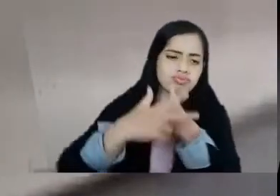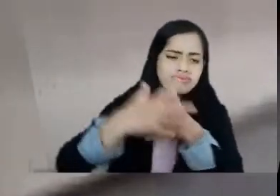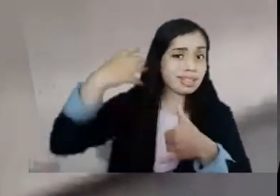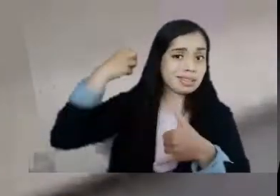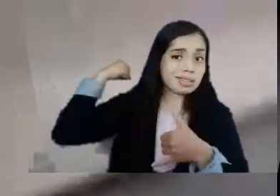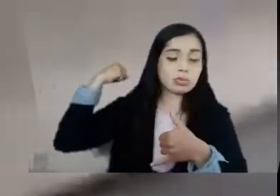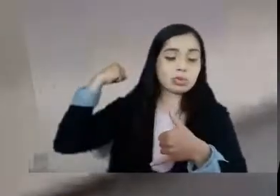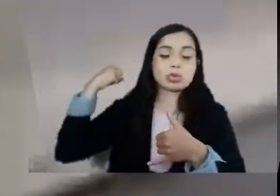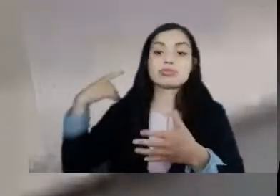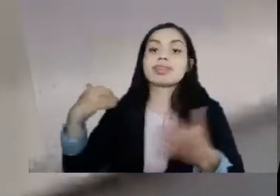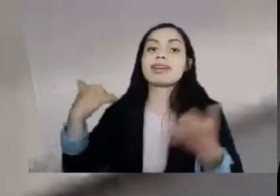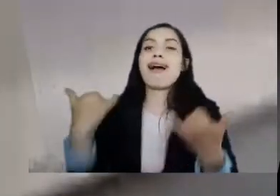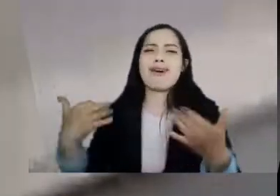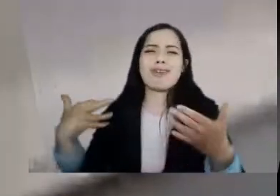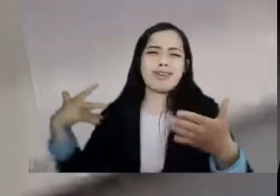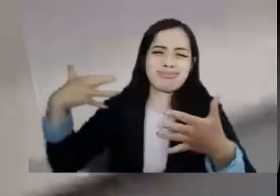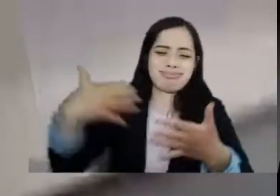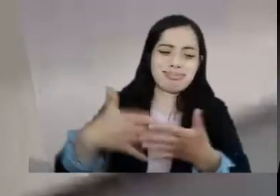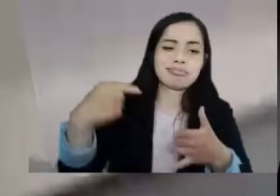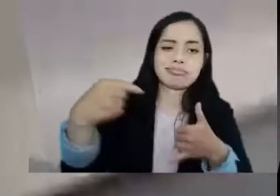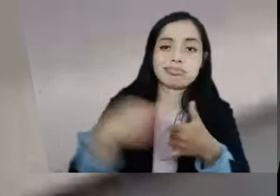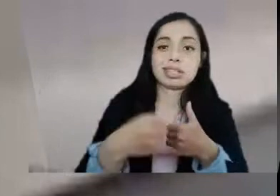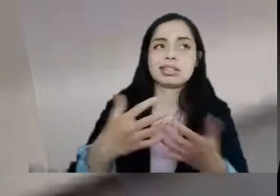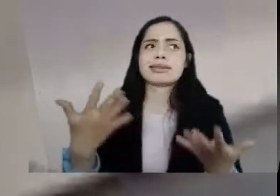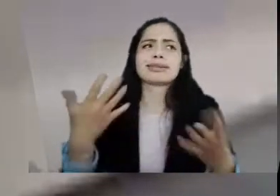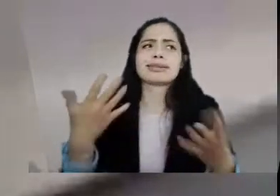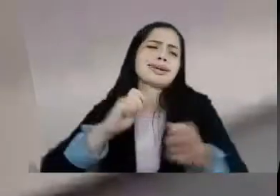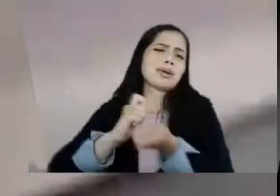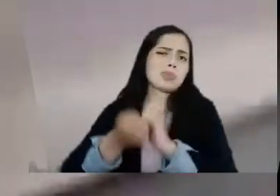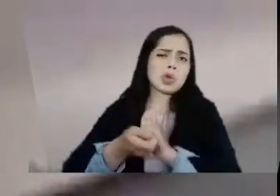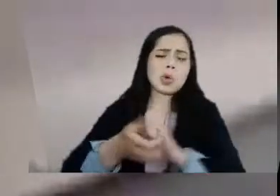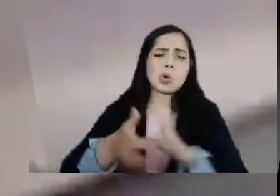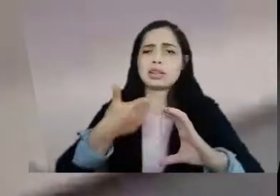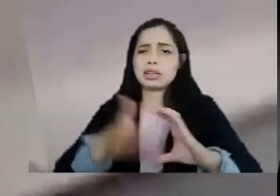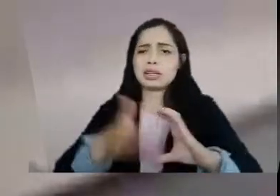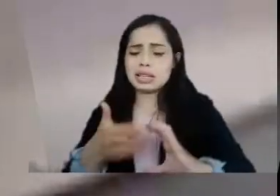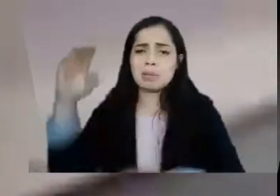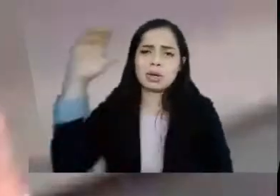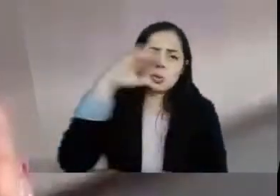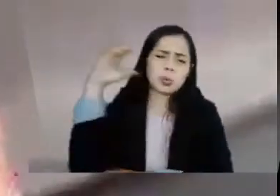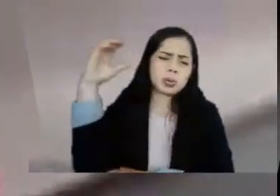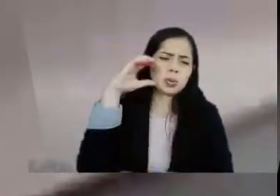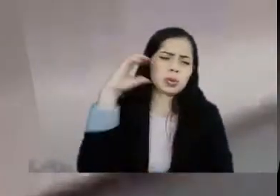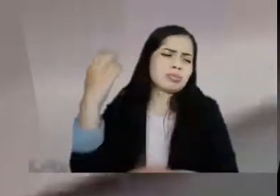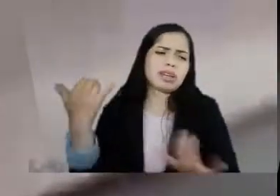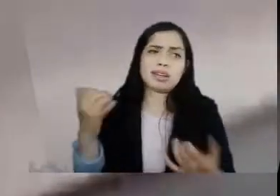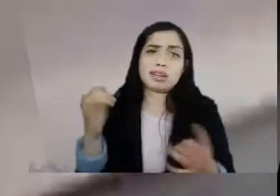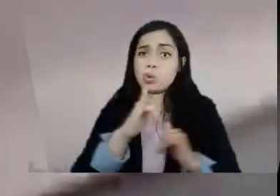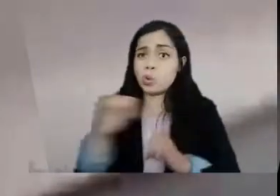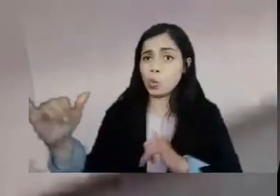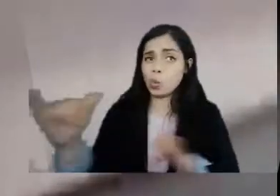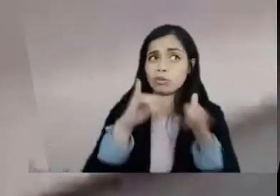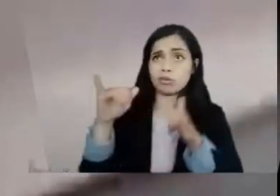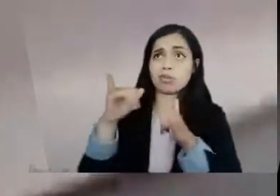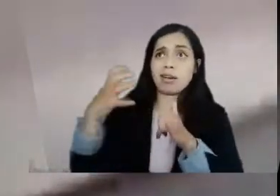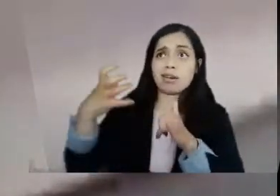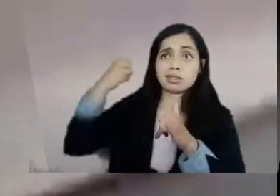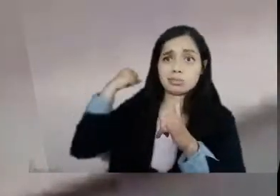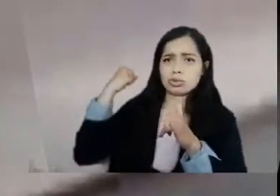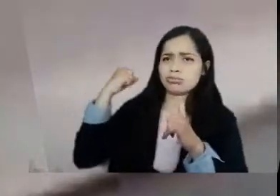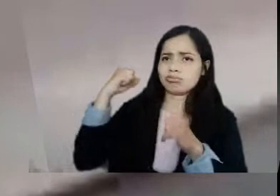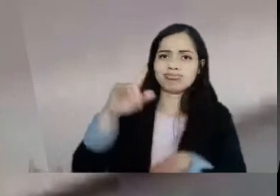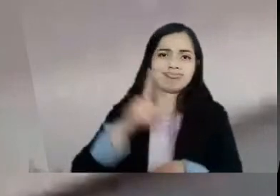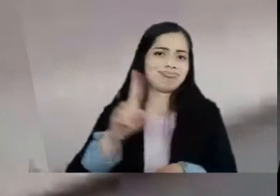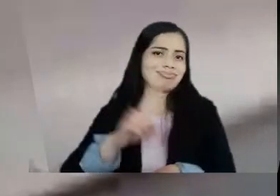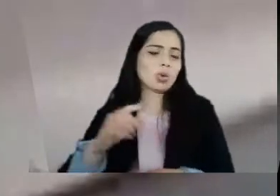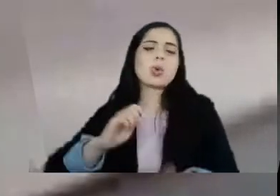el paisaje no es el mismo, el clima no es el mismo, las formas de ser de los colombianos mismos y culturalmente nos hemos